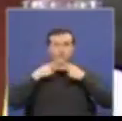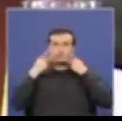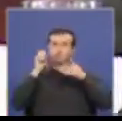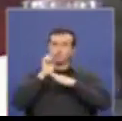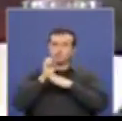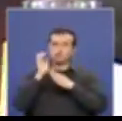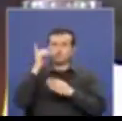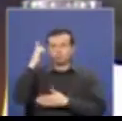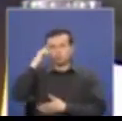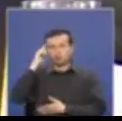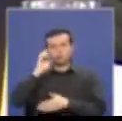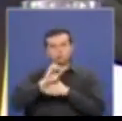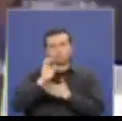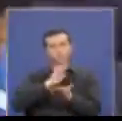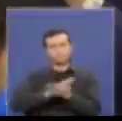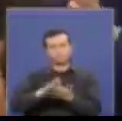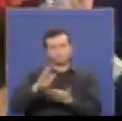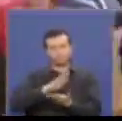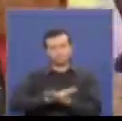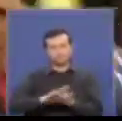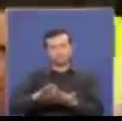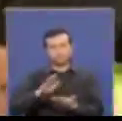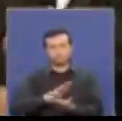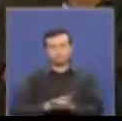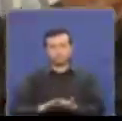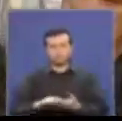ecuatoriano, del Estado del Ecuador.